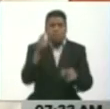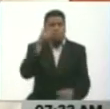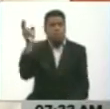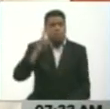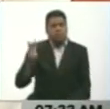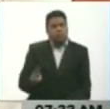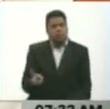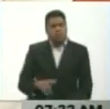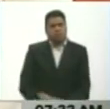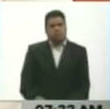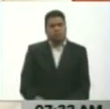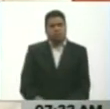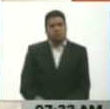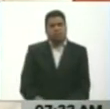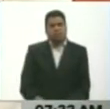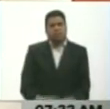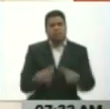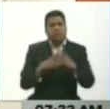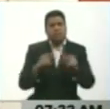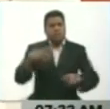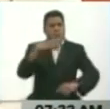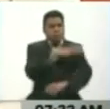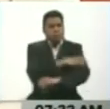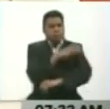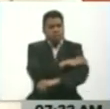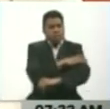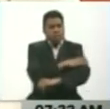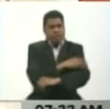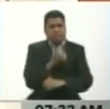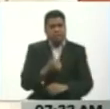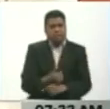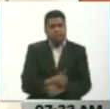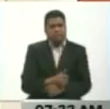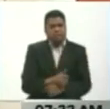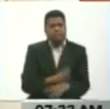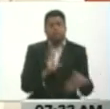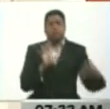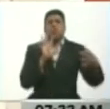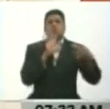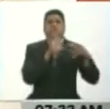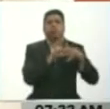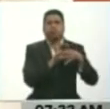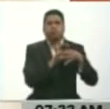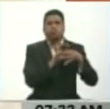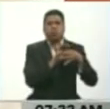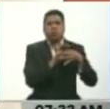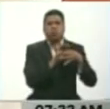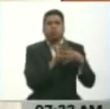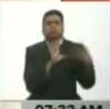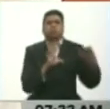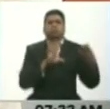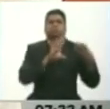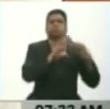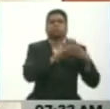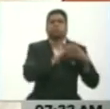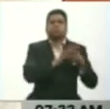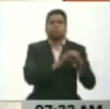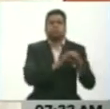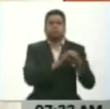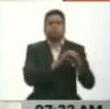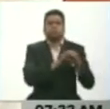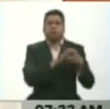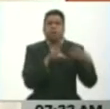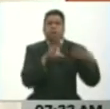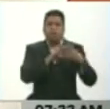la estrategia que tiene la derecha en combinación, en complicidad con actores externos